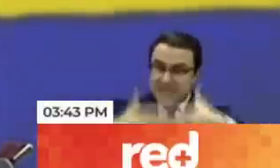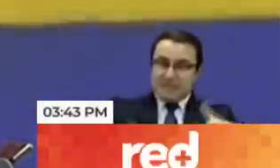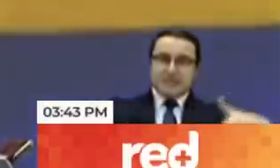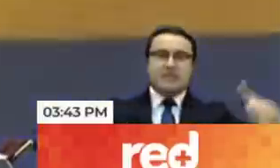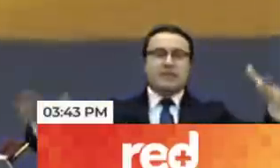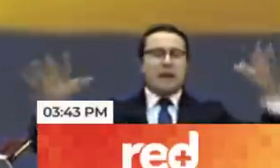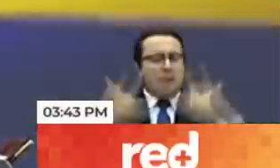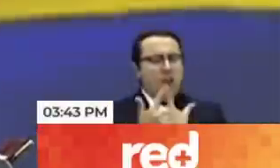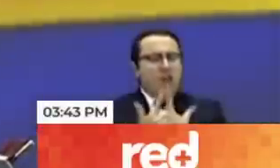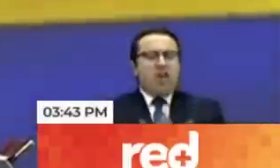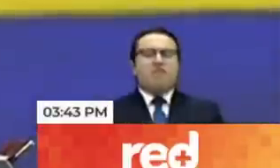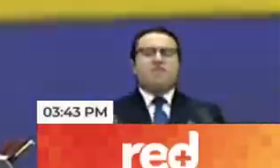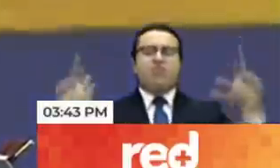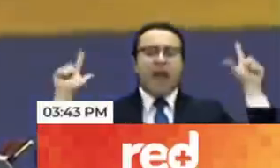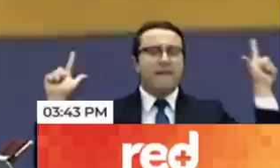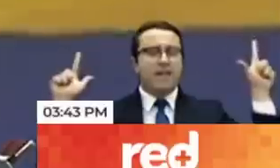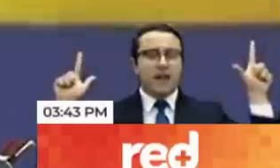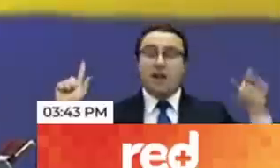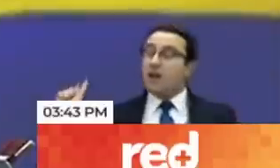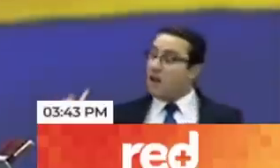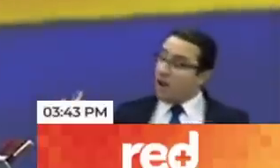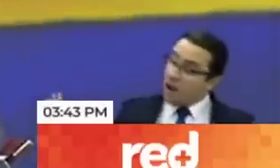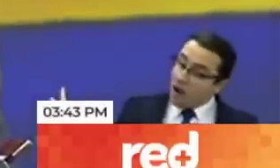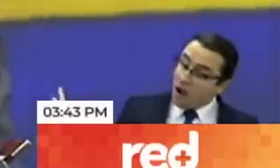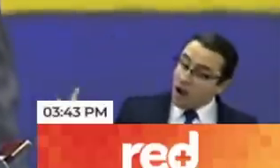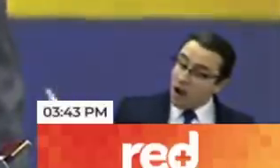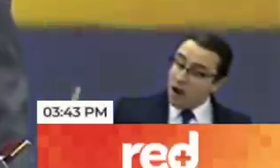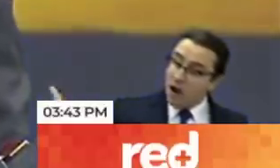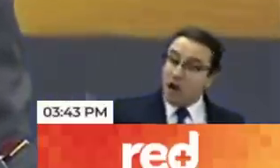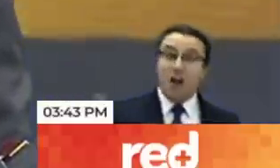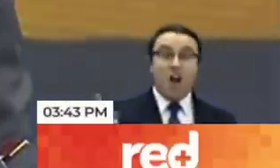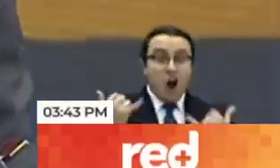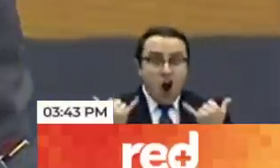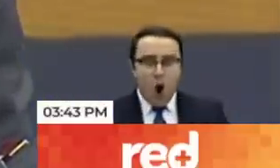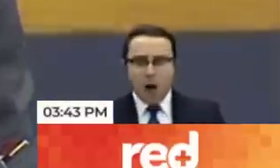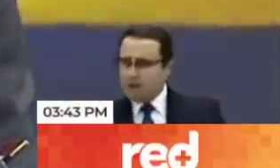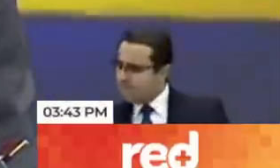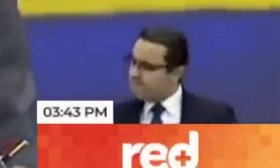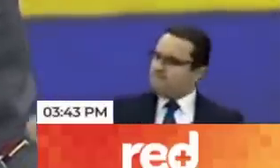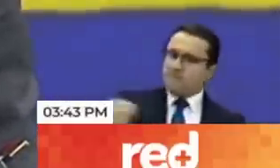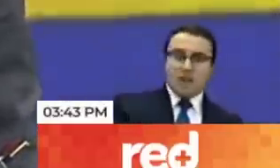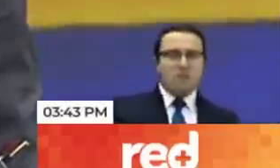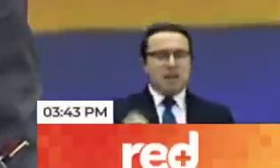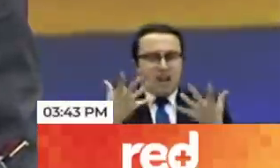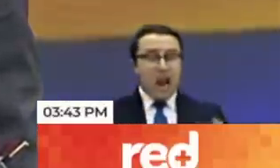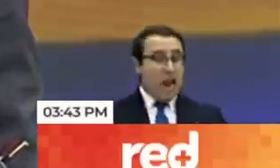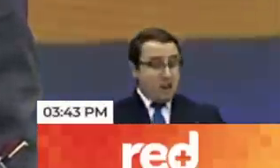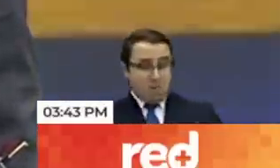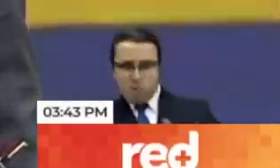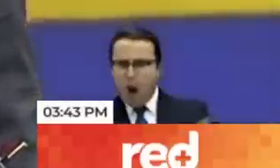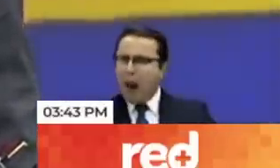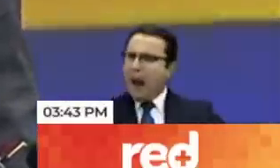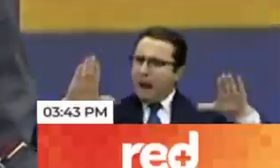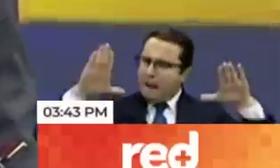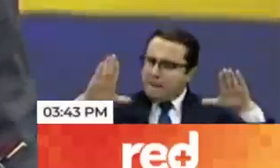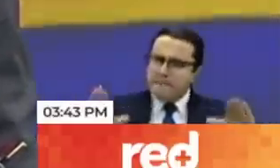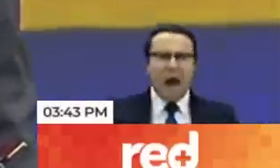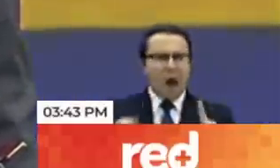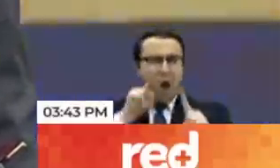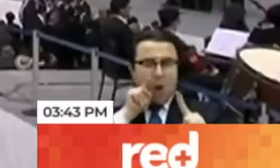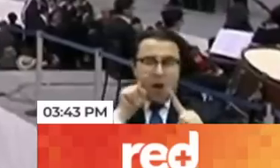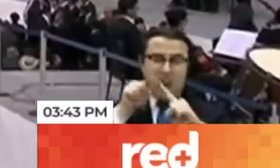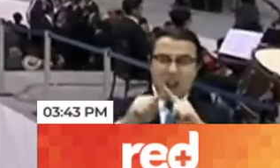lo que vinimos a hacer hoy, intentar parar la muerte y convertir a Colombia en una potencia mundial de la